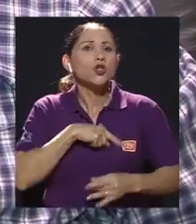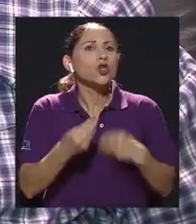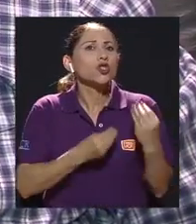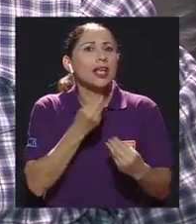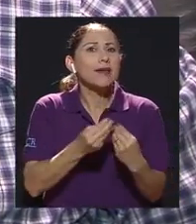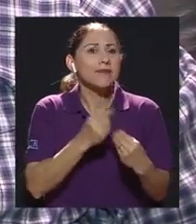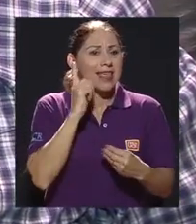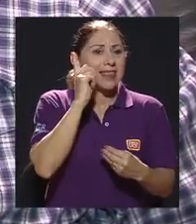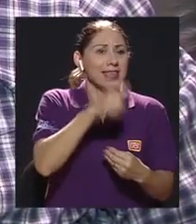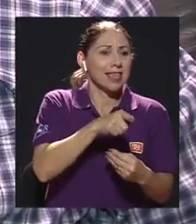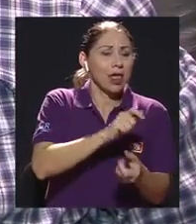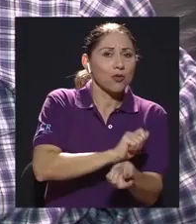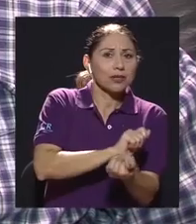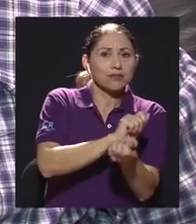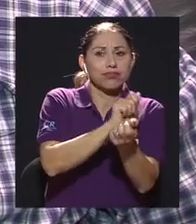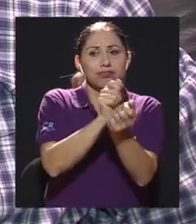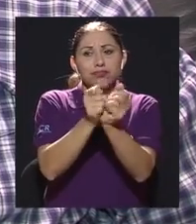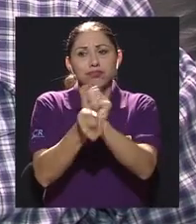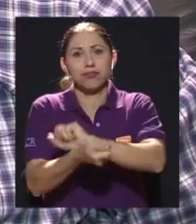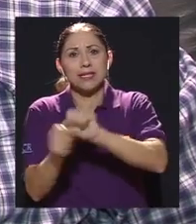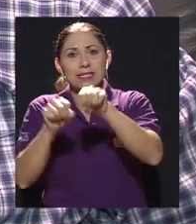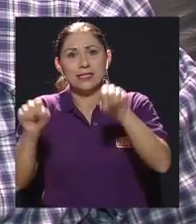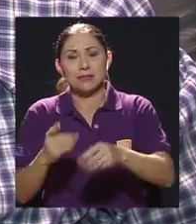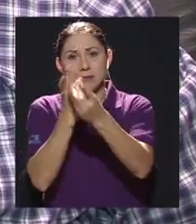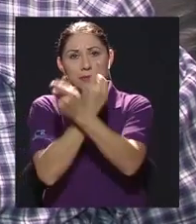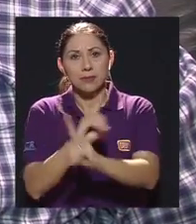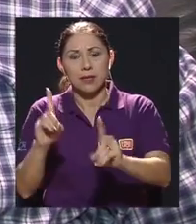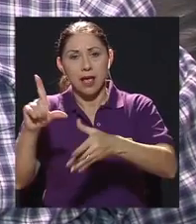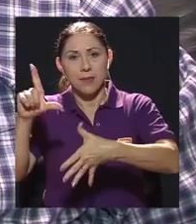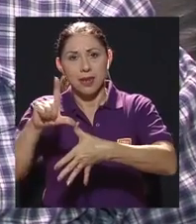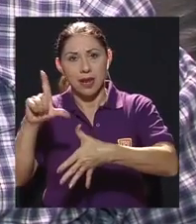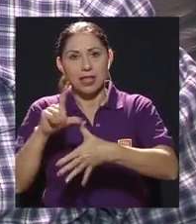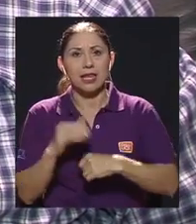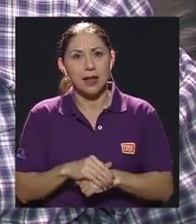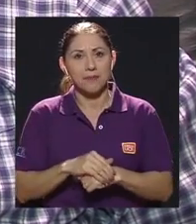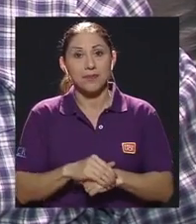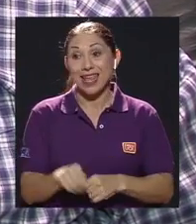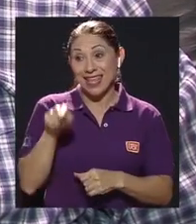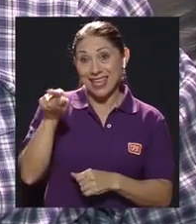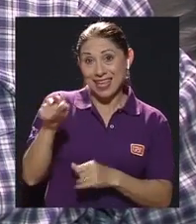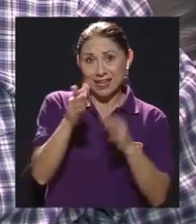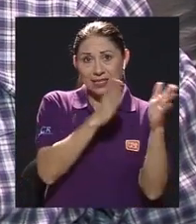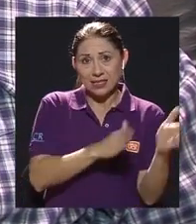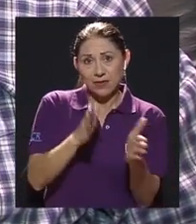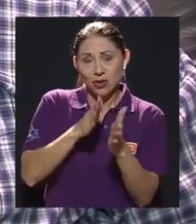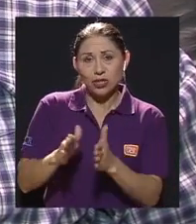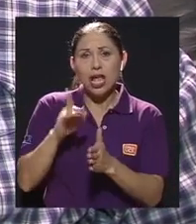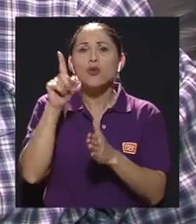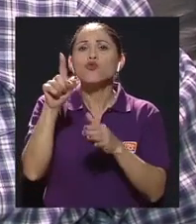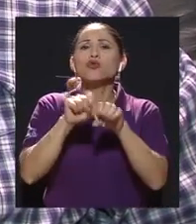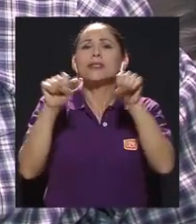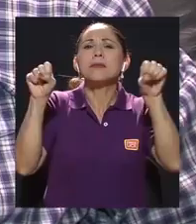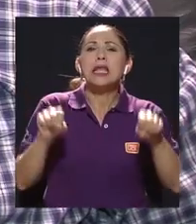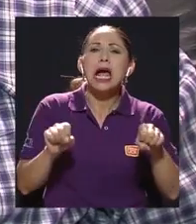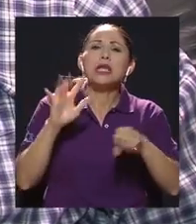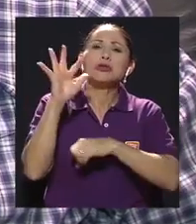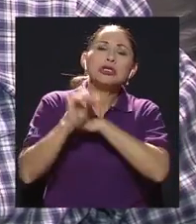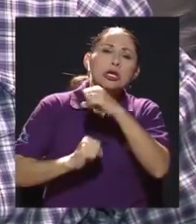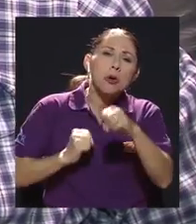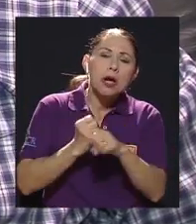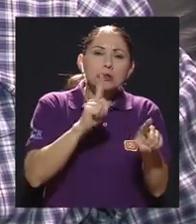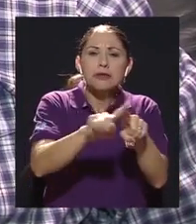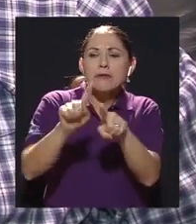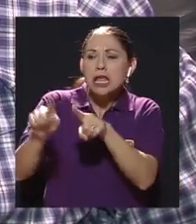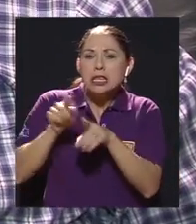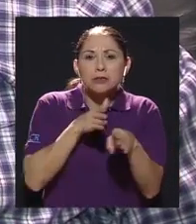nacional a los regímenes democráticos en América Latina. Y él estaba organizando un seminario que duró 5 años, interdisciplinario por